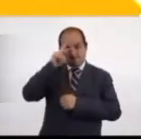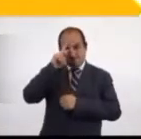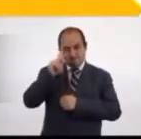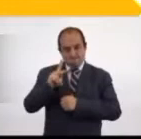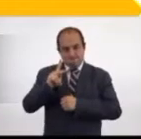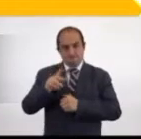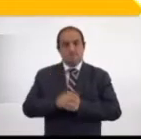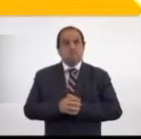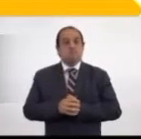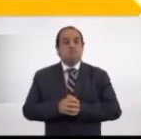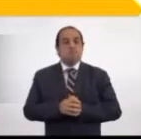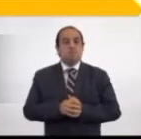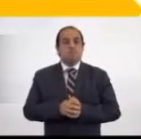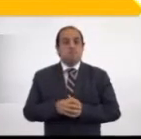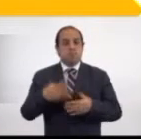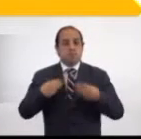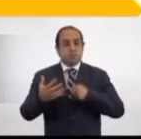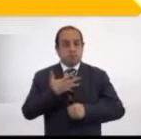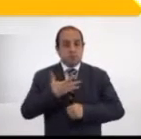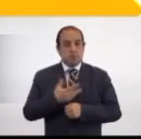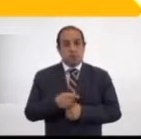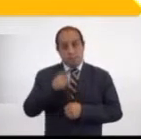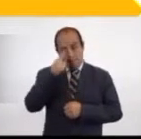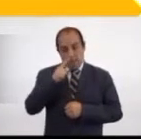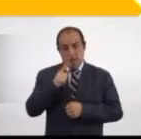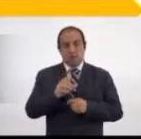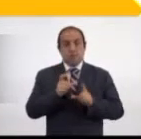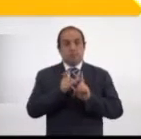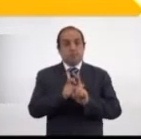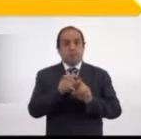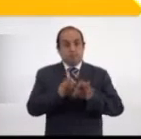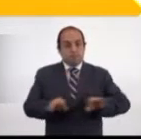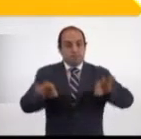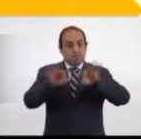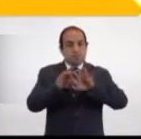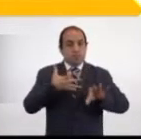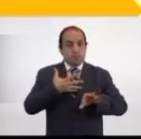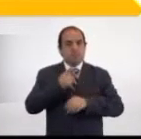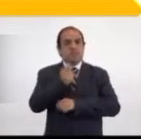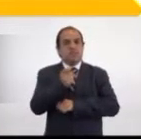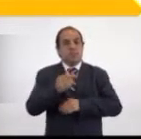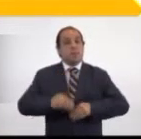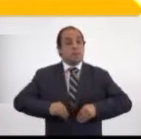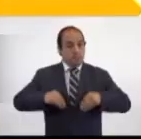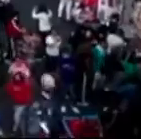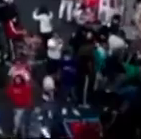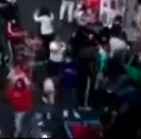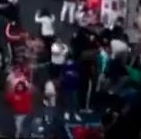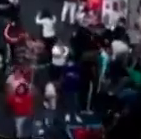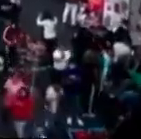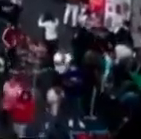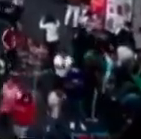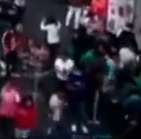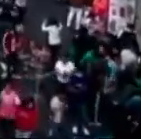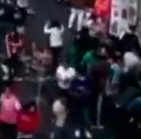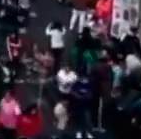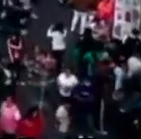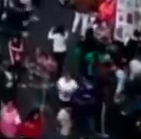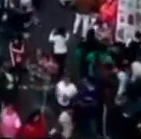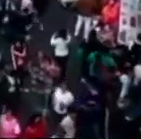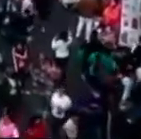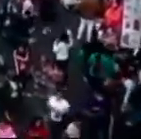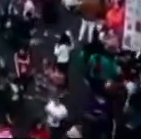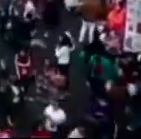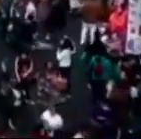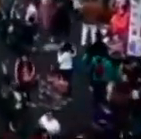explicó que la aplicación de una política responsable, la reducción del COVID-19 y el avance de la vacunación permitieron a la Ciudad de